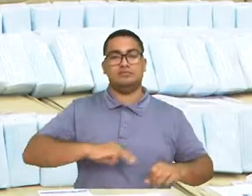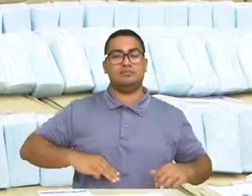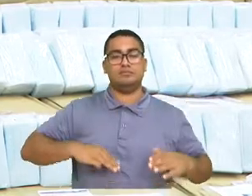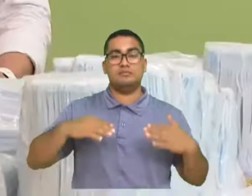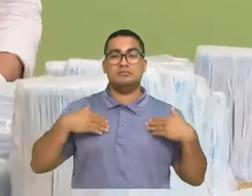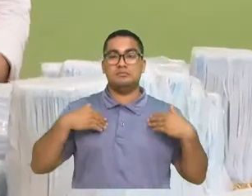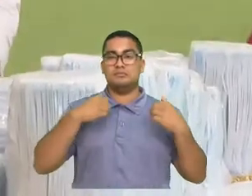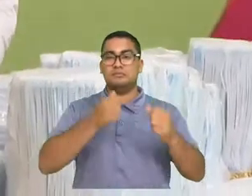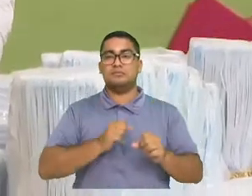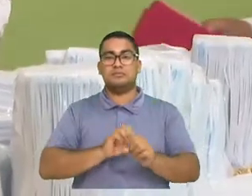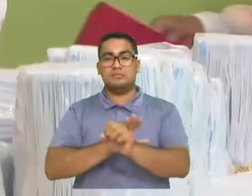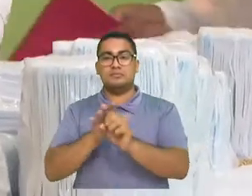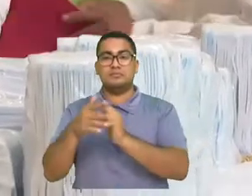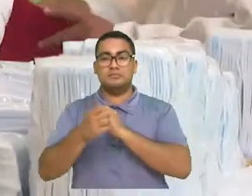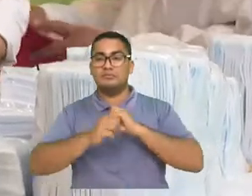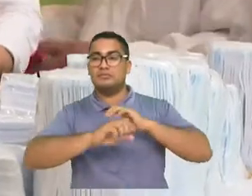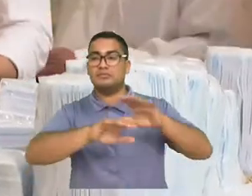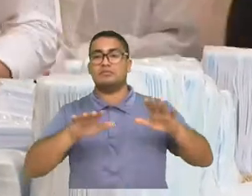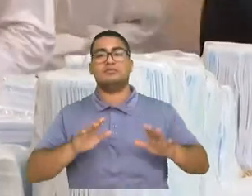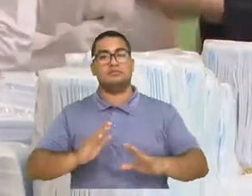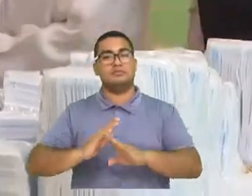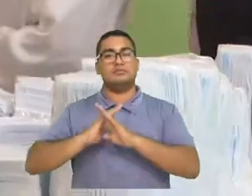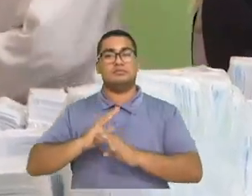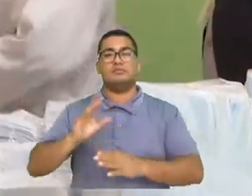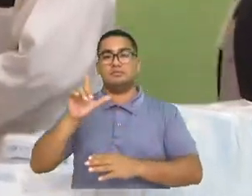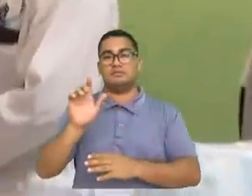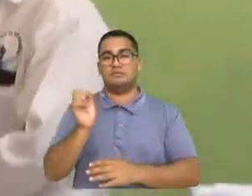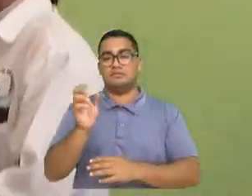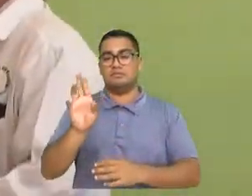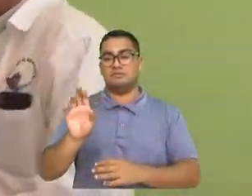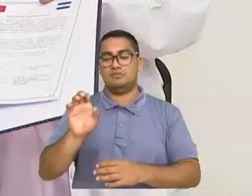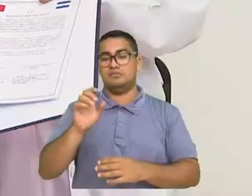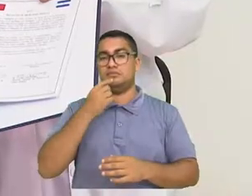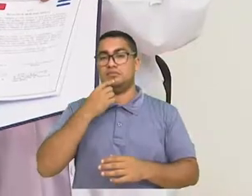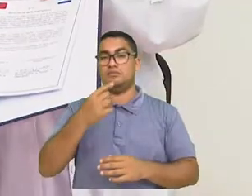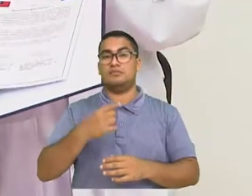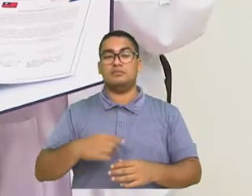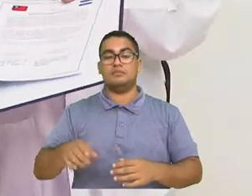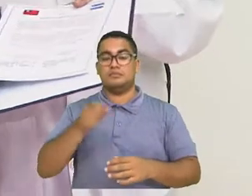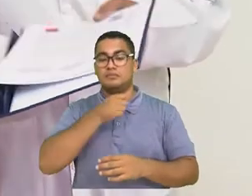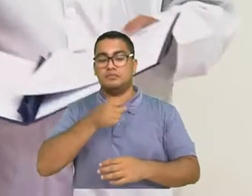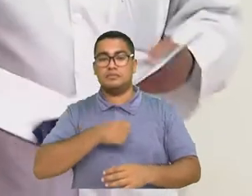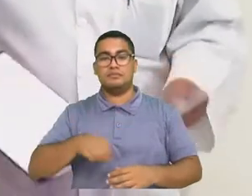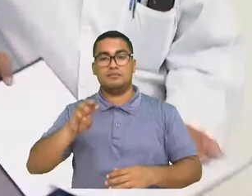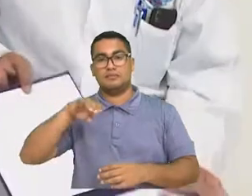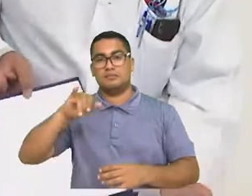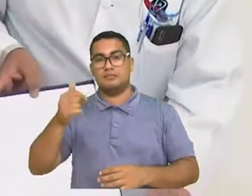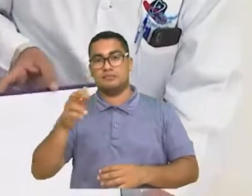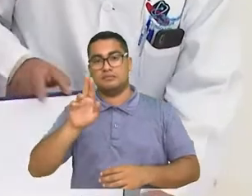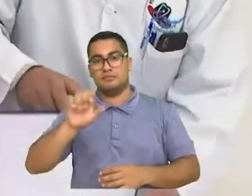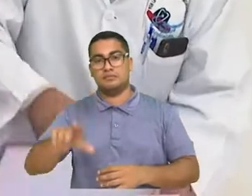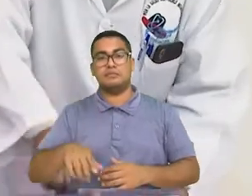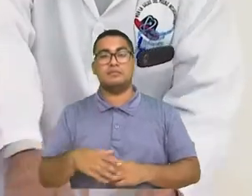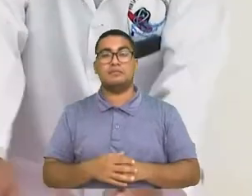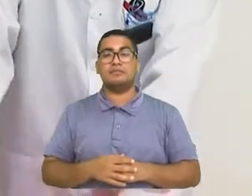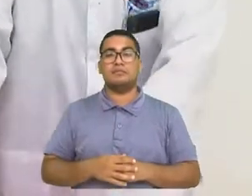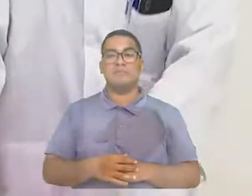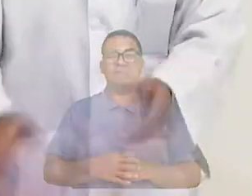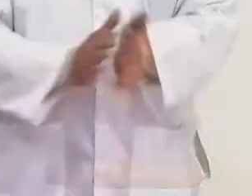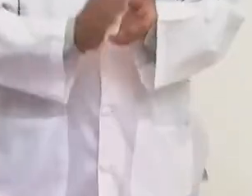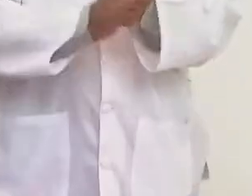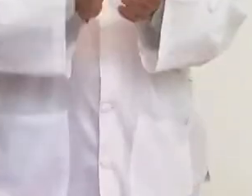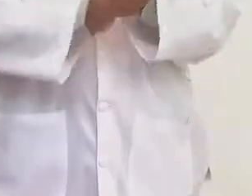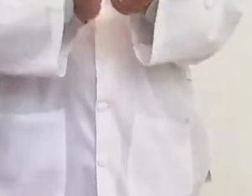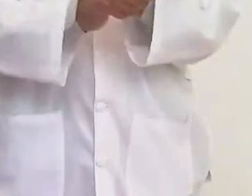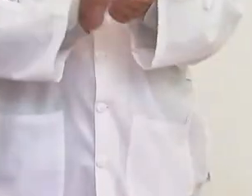contención de la propagación de la pandemia. Con cámara de Lester Mora para el canal parlamentario, les informó Miguel Carranza Mena.